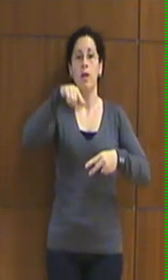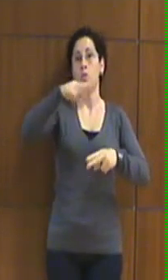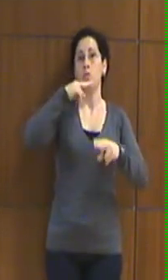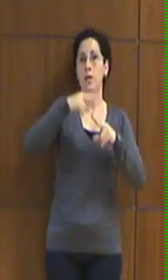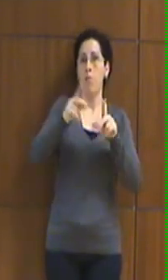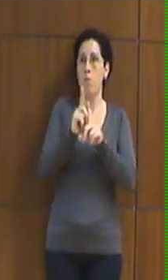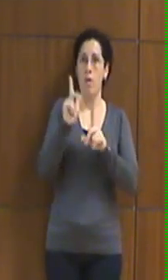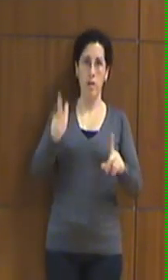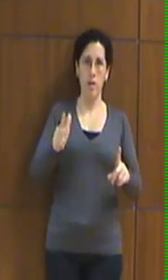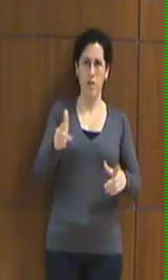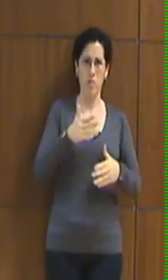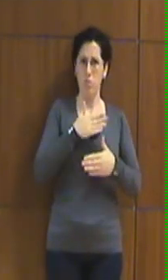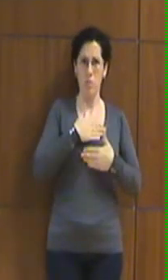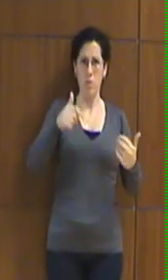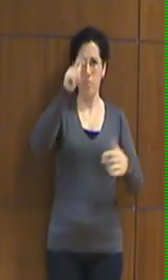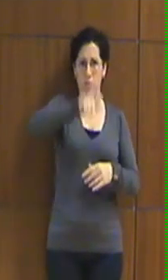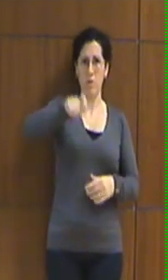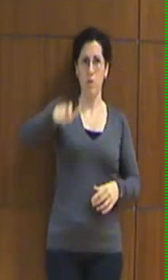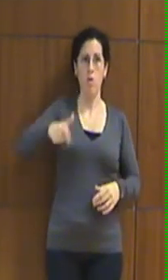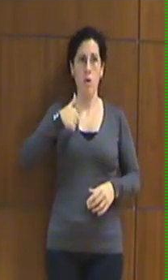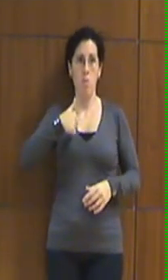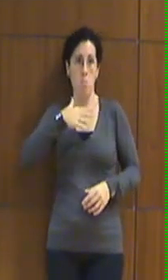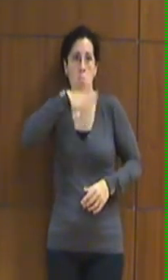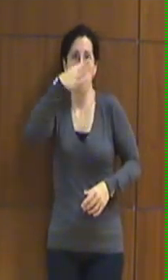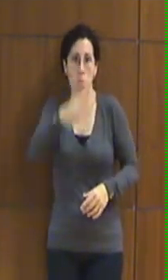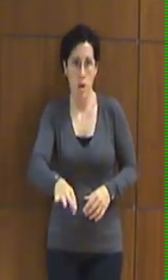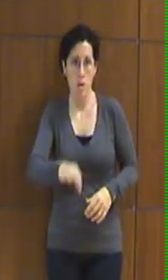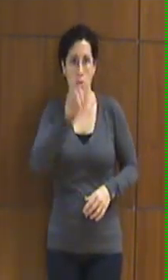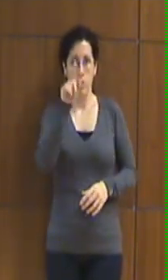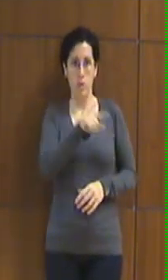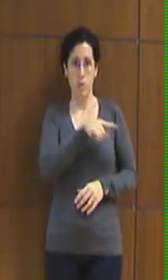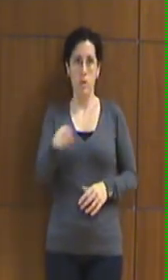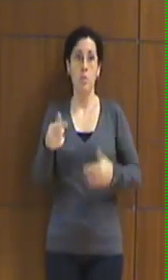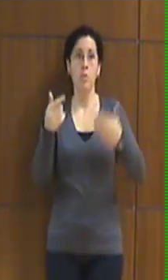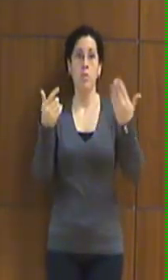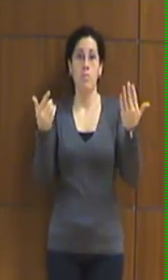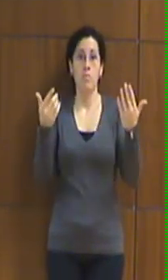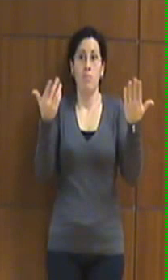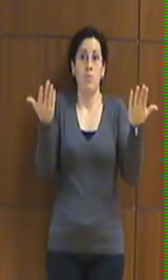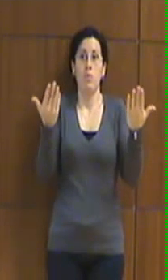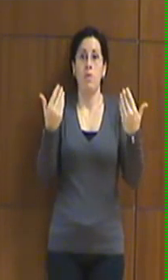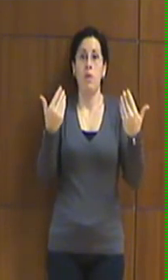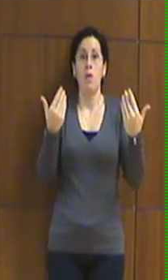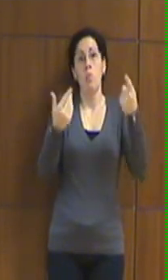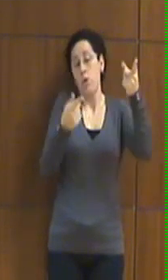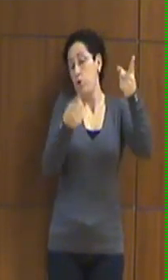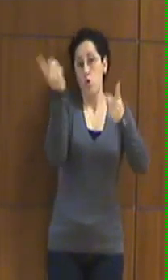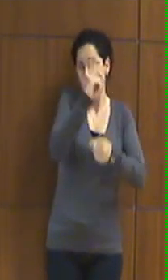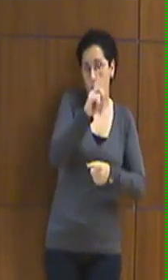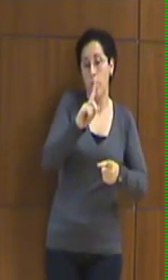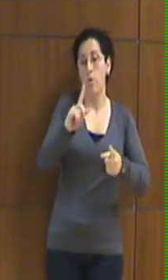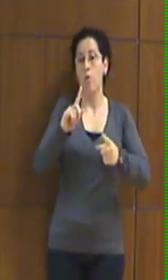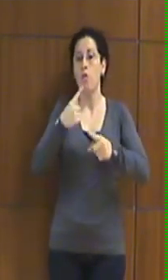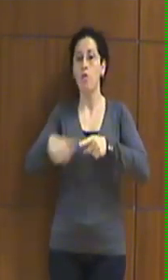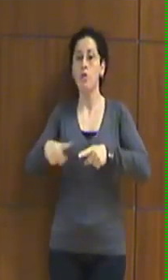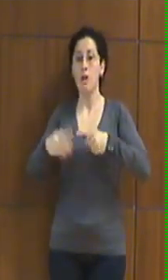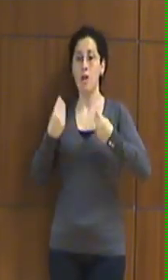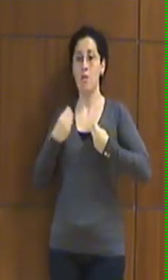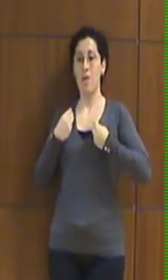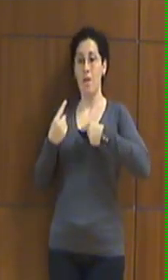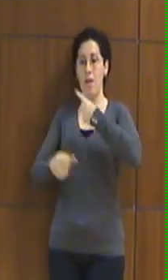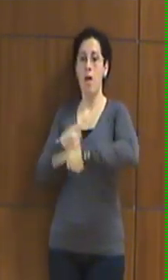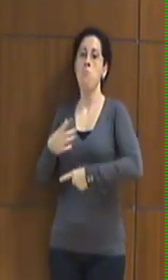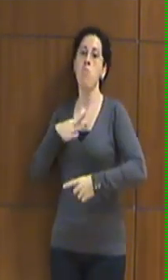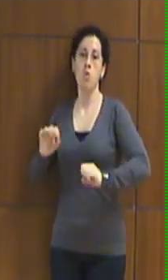de cualquier persona, ¿no? el tenerlo. Pero bueno, en mi vida del día a día por lo menos puedo seguir sobreviviendo, ¿no? Pero es que resulta que empiezan a